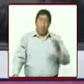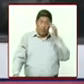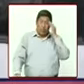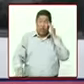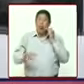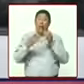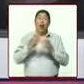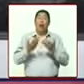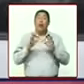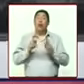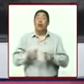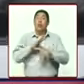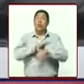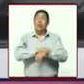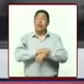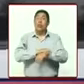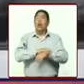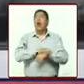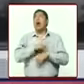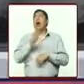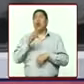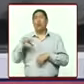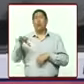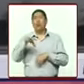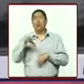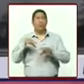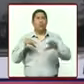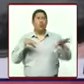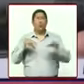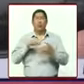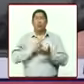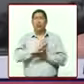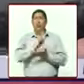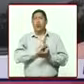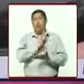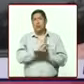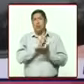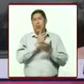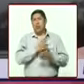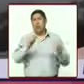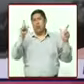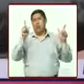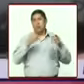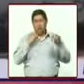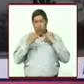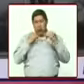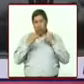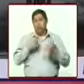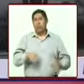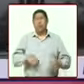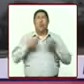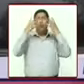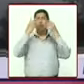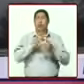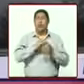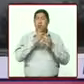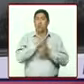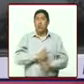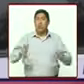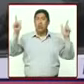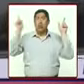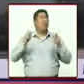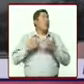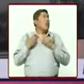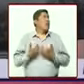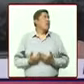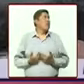Sabemos de las personas aprehendidas. Hay otro sector de personas en Vinto que también ya fueron liberadas. Este es el informe que sé hasta el momento. ¿Cuántas han sido liberadas hasta el momento? Hasta el